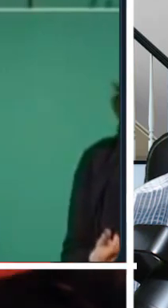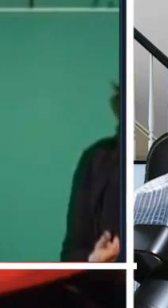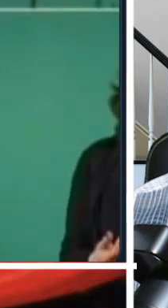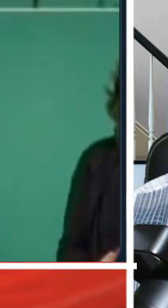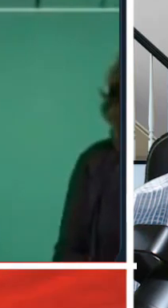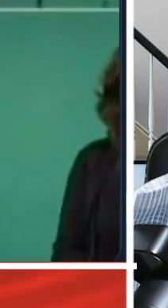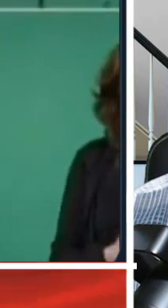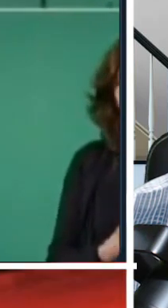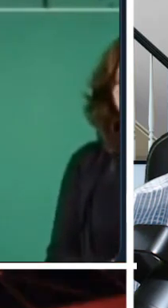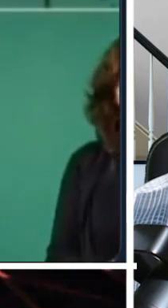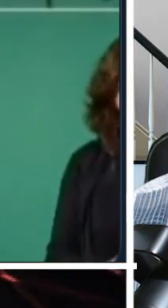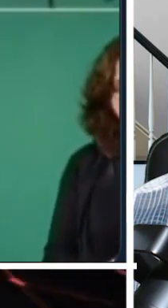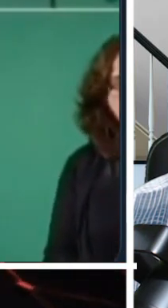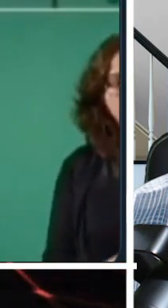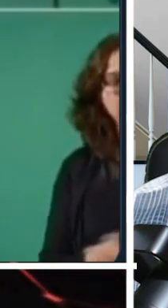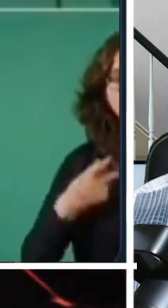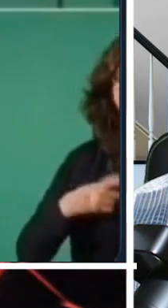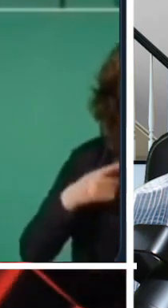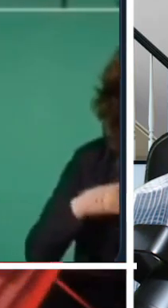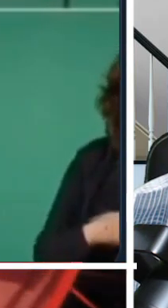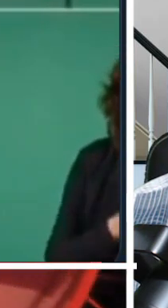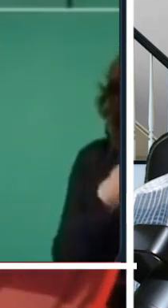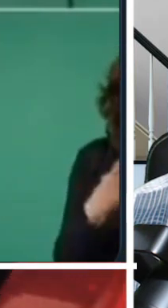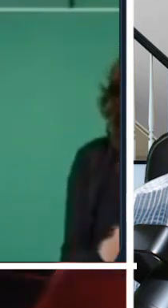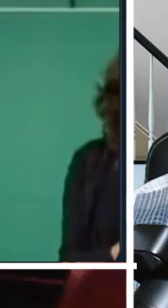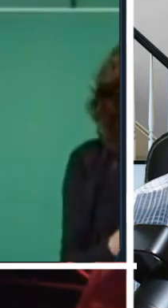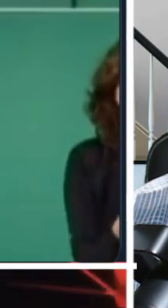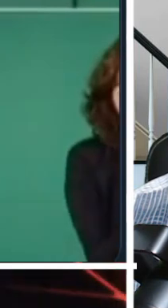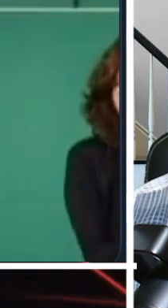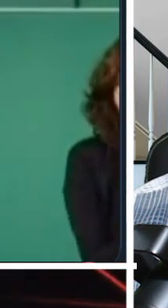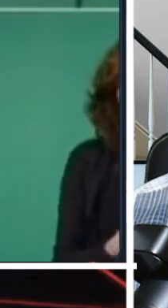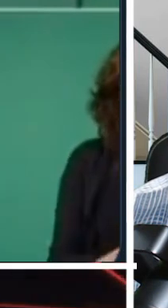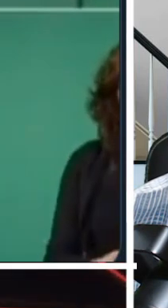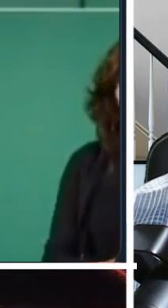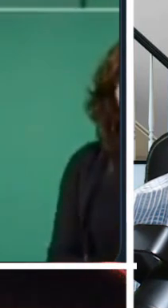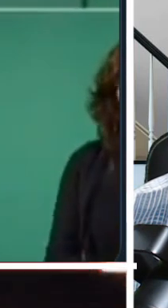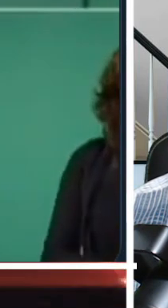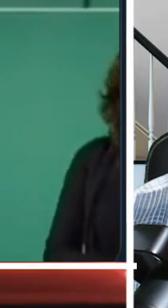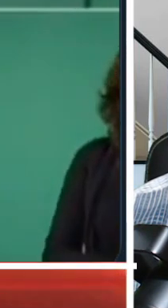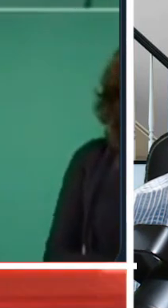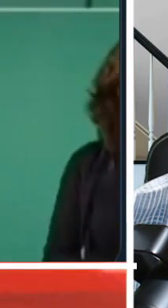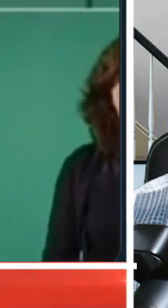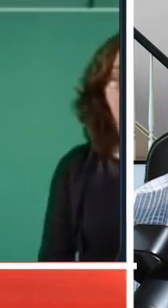deportistas, los que participaron en las Olimpiadas de Tokio,